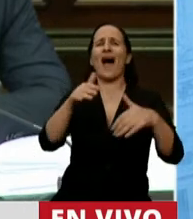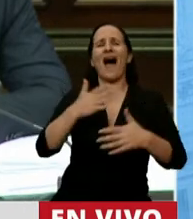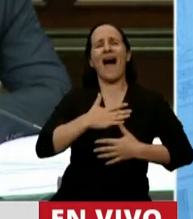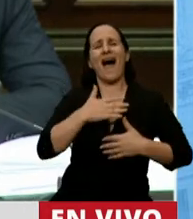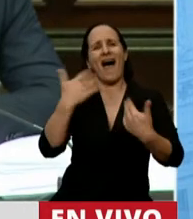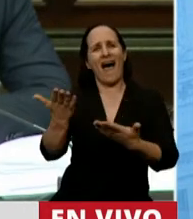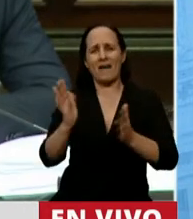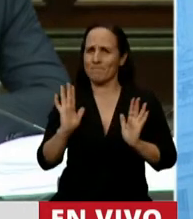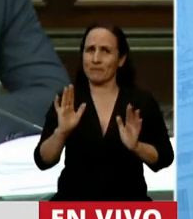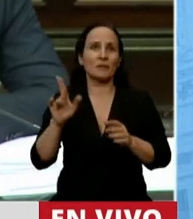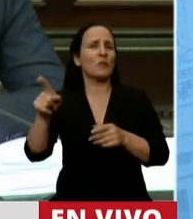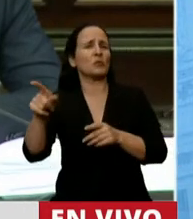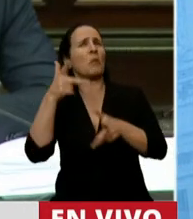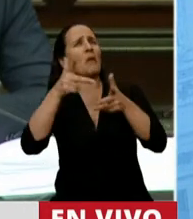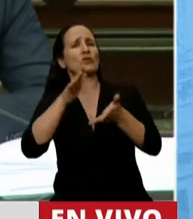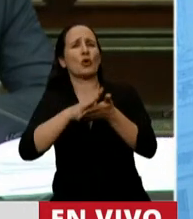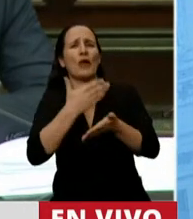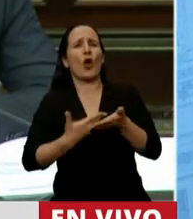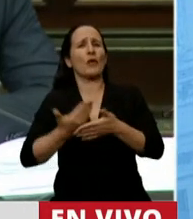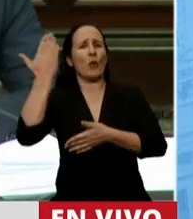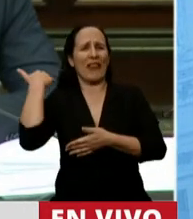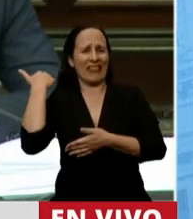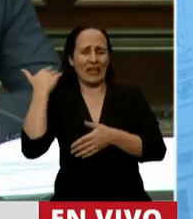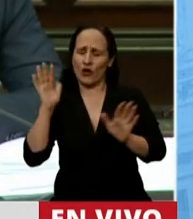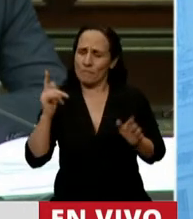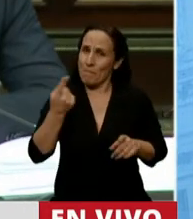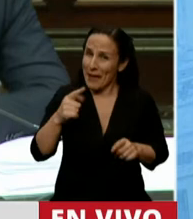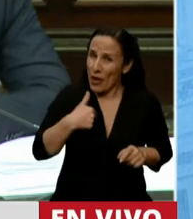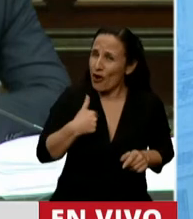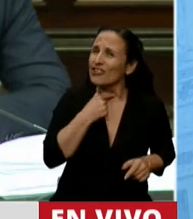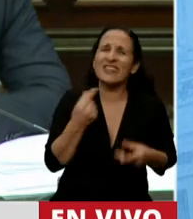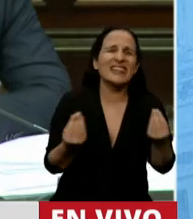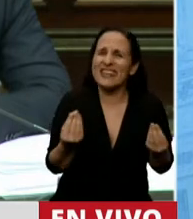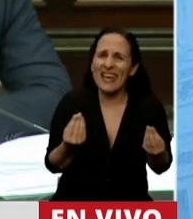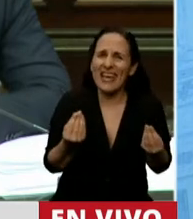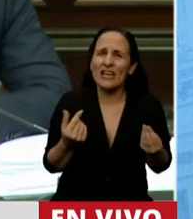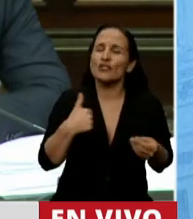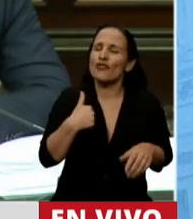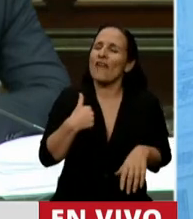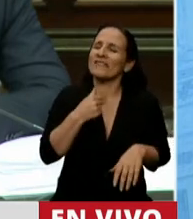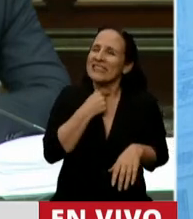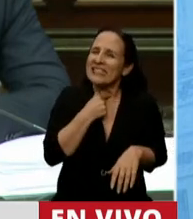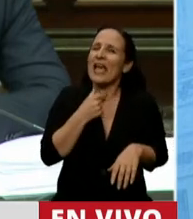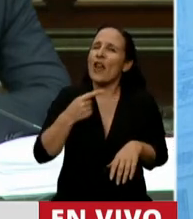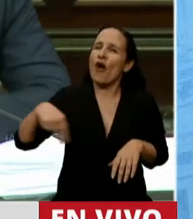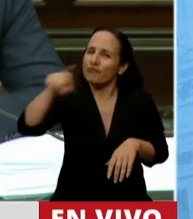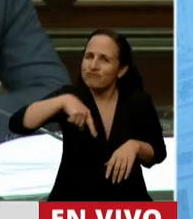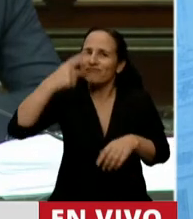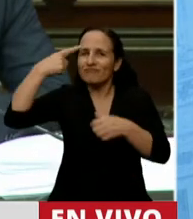de conflictos del gobierno anterior. Y mi expectativa no es esa, sino es que nos pongamos de